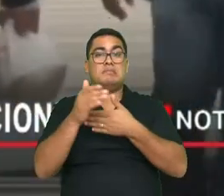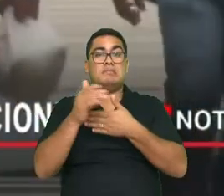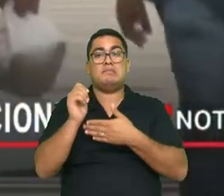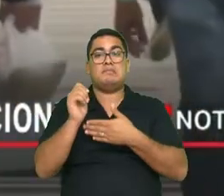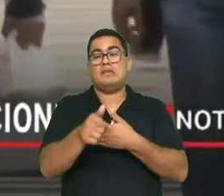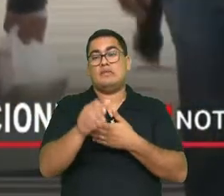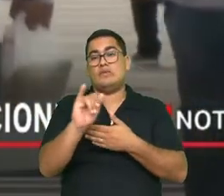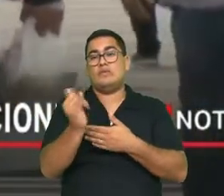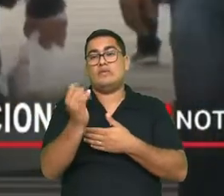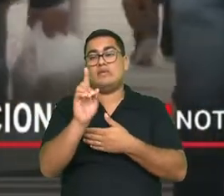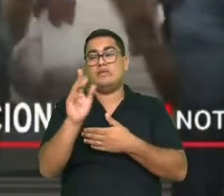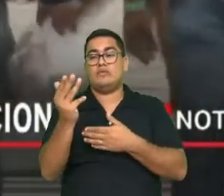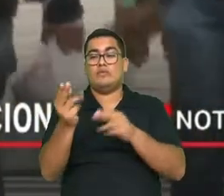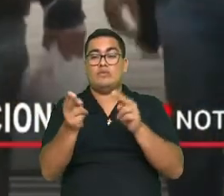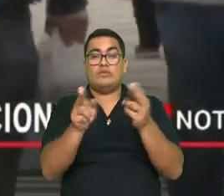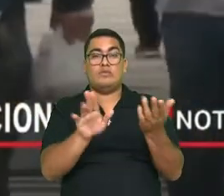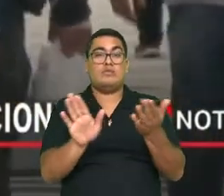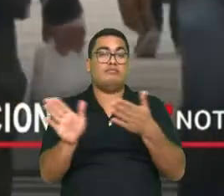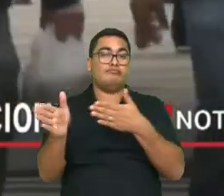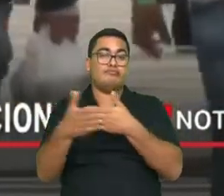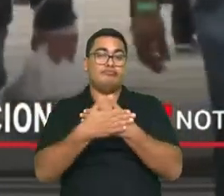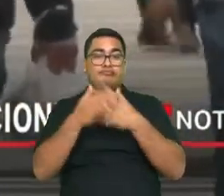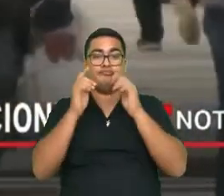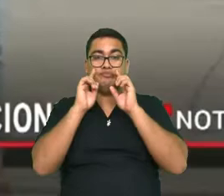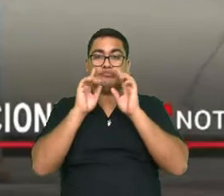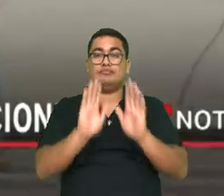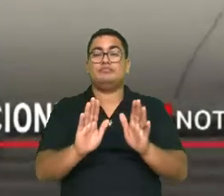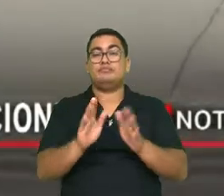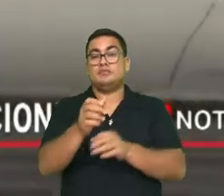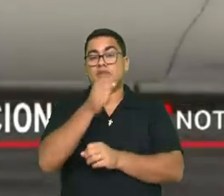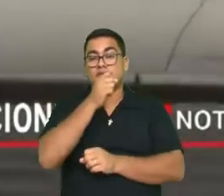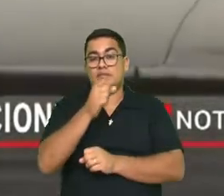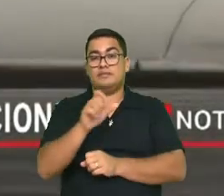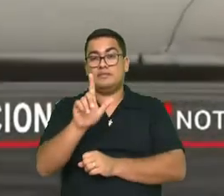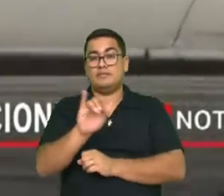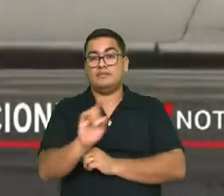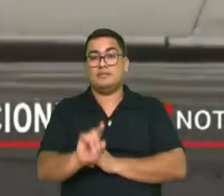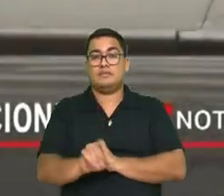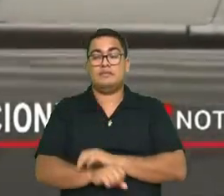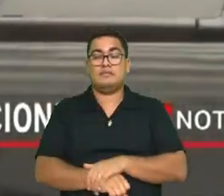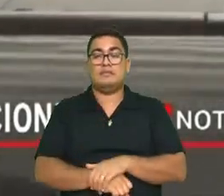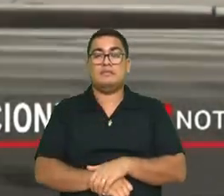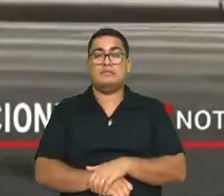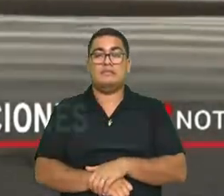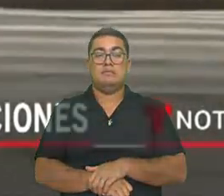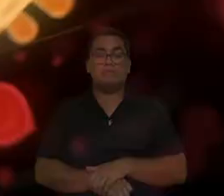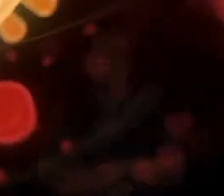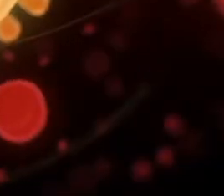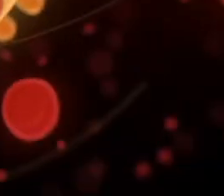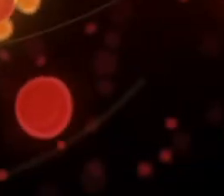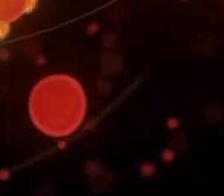jueves 19 de noviembre, por precaución. Para el canal parlamentario, informó Lisa Scotto.